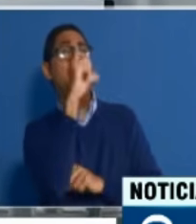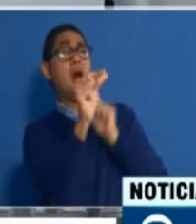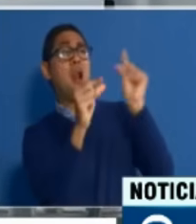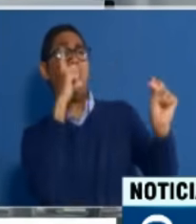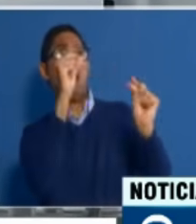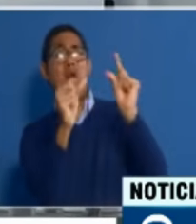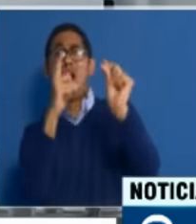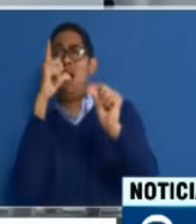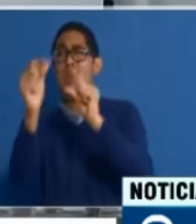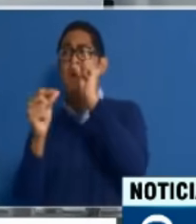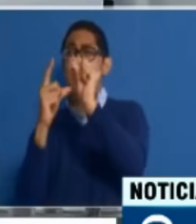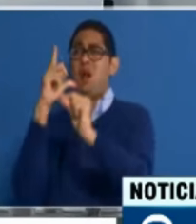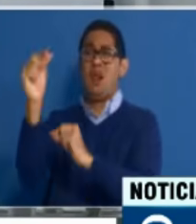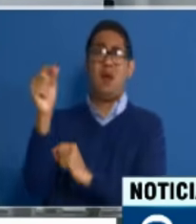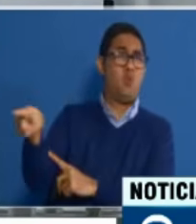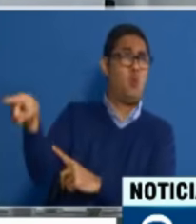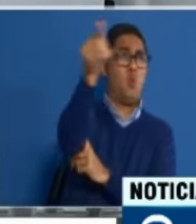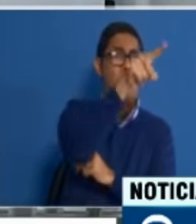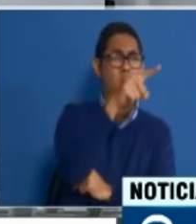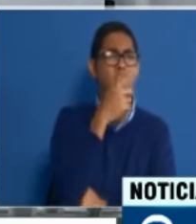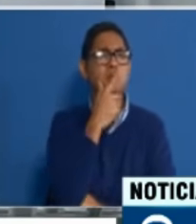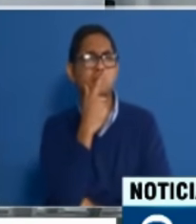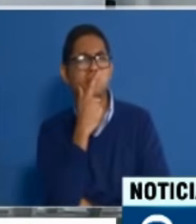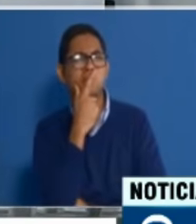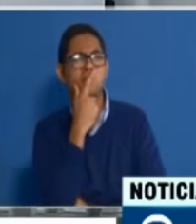en esos territorios inhóspitos,